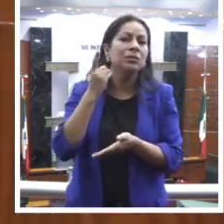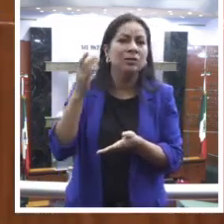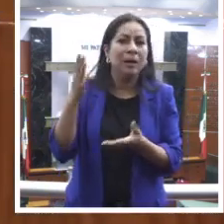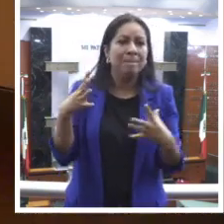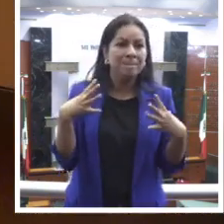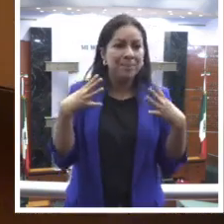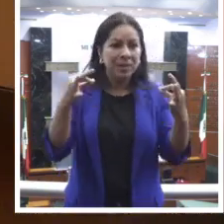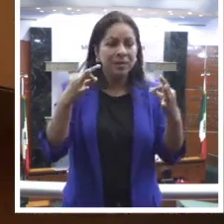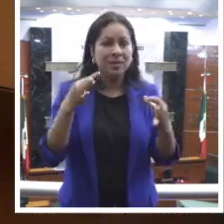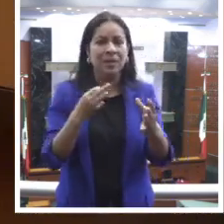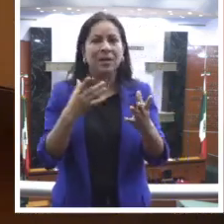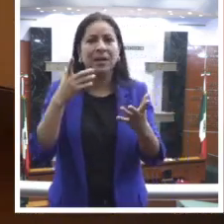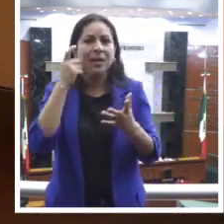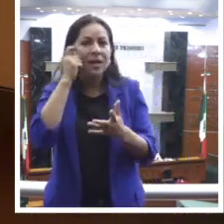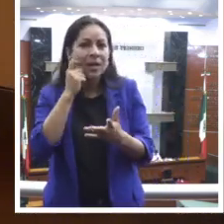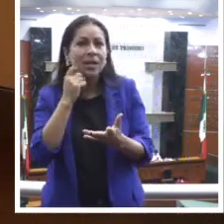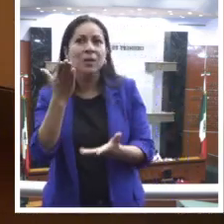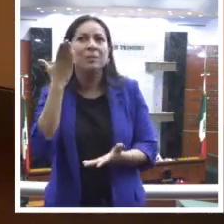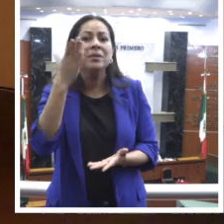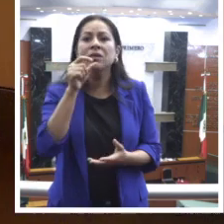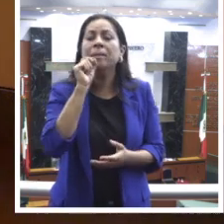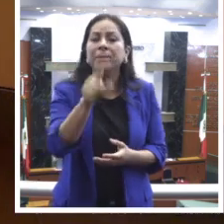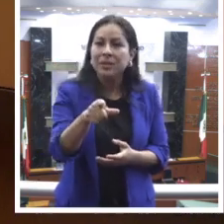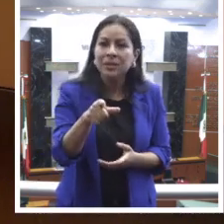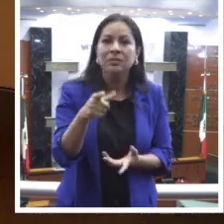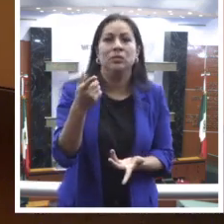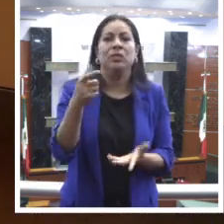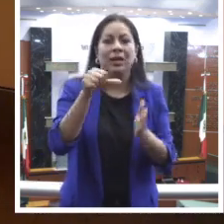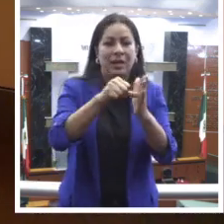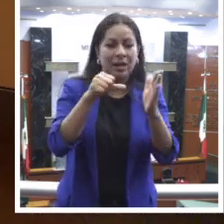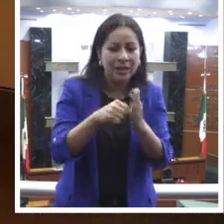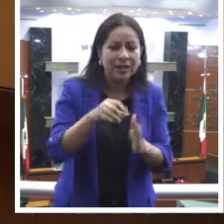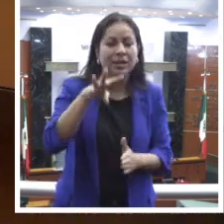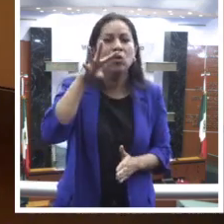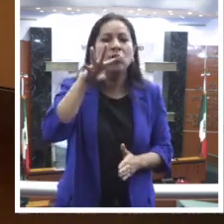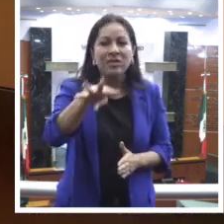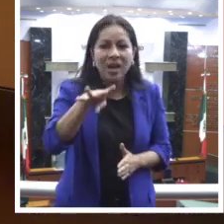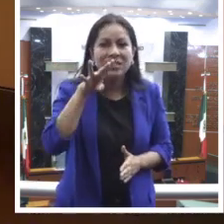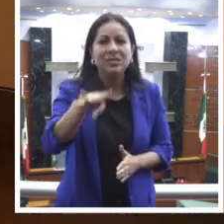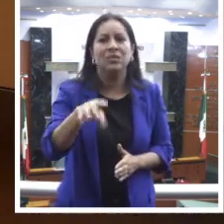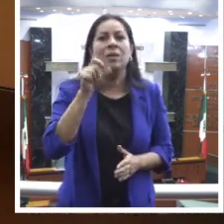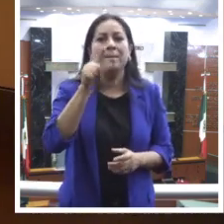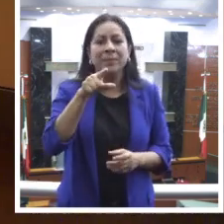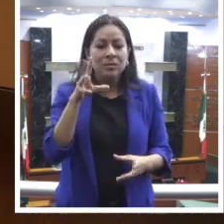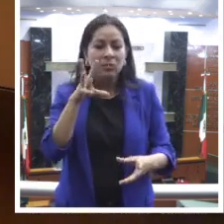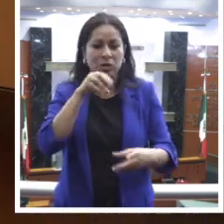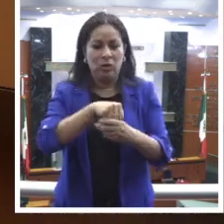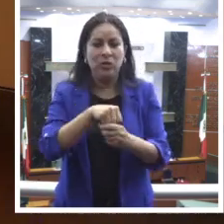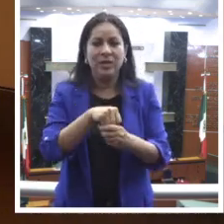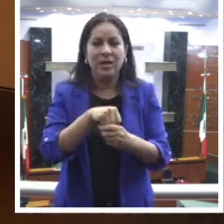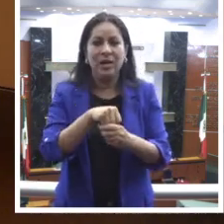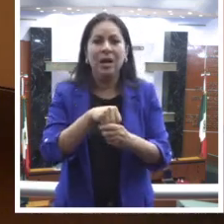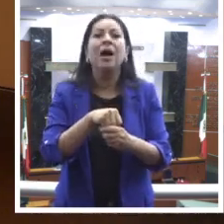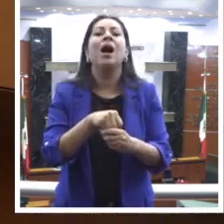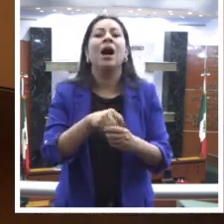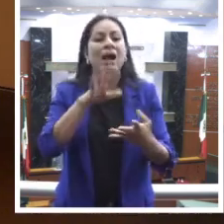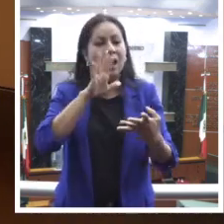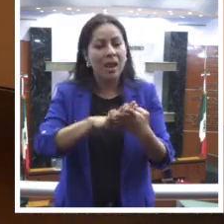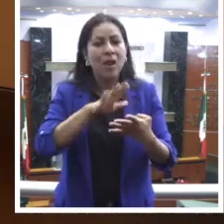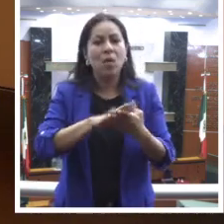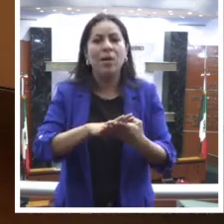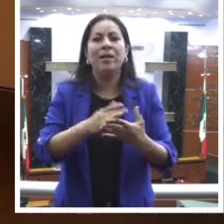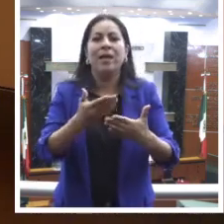Guerrero solicitando precisamente que el artículo 19 incluyera la prisión